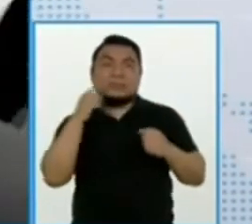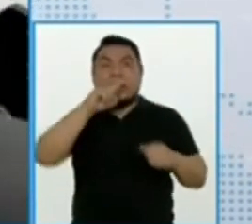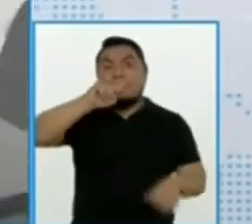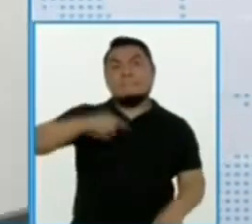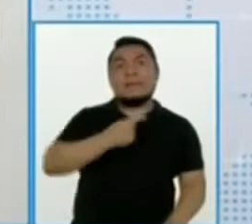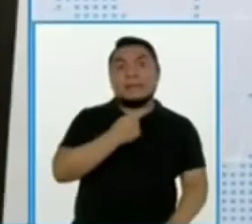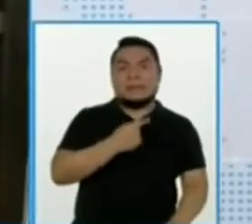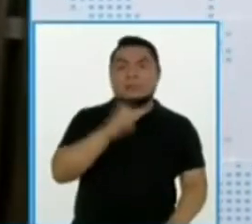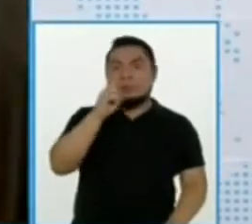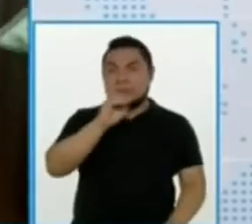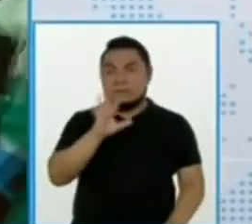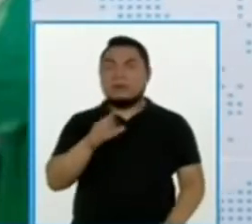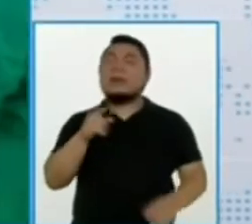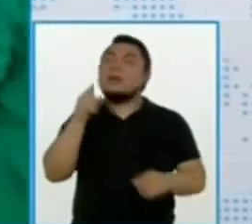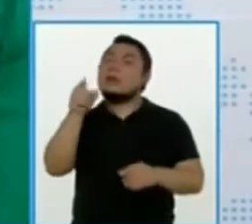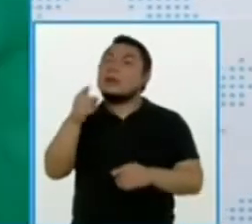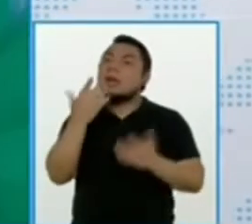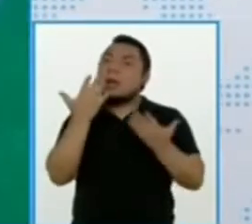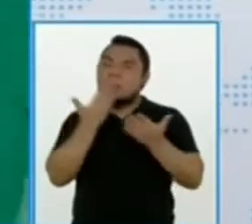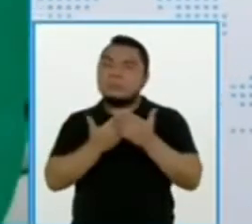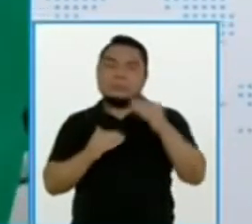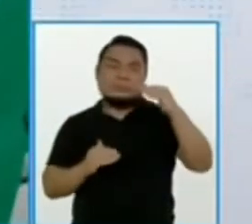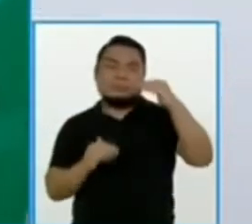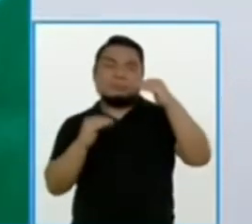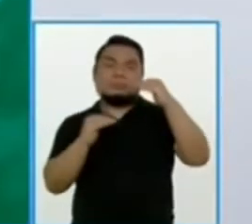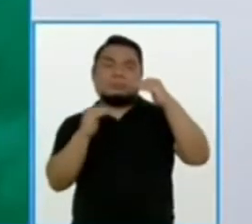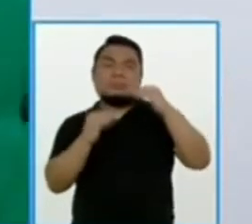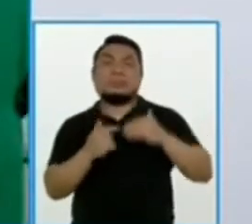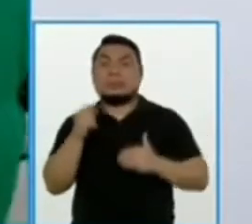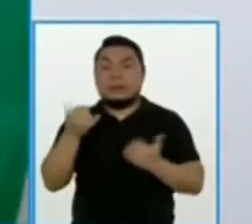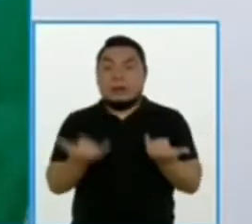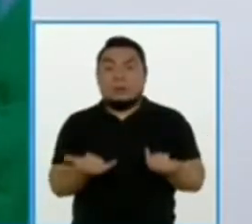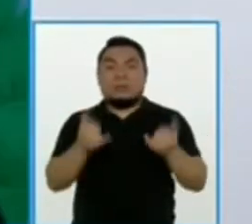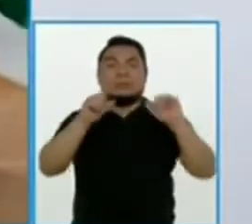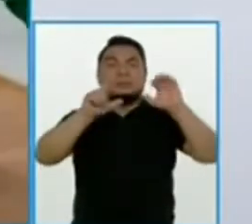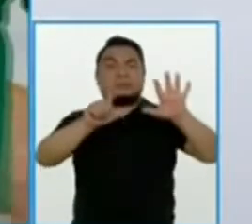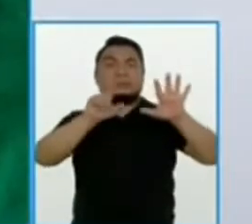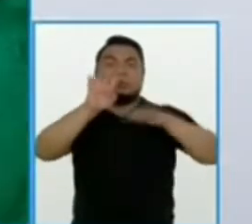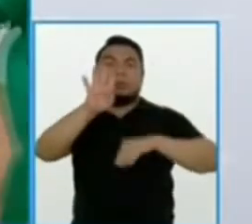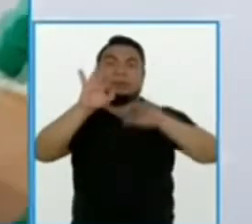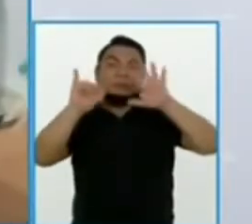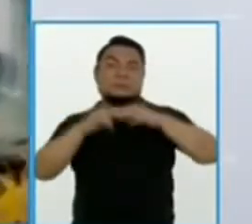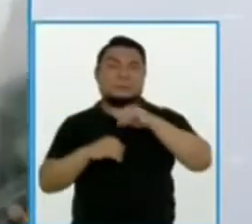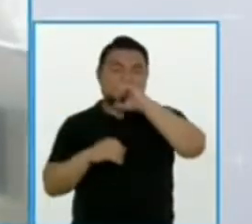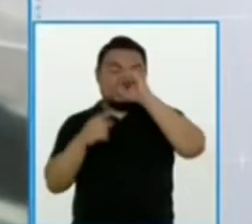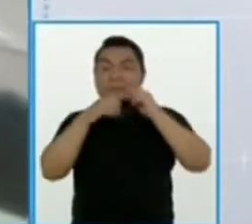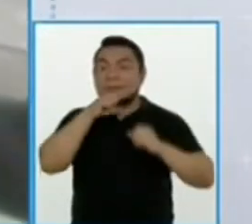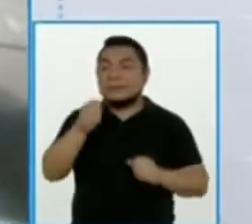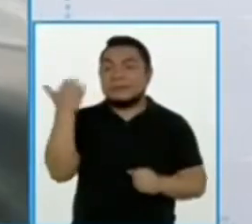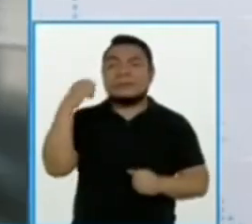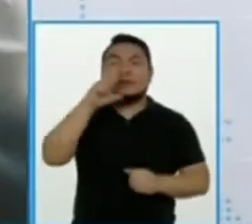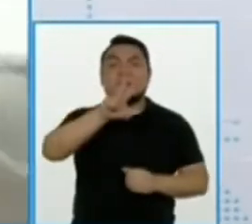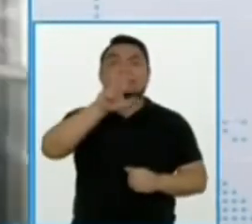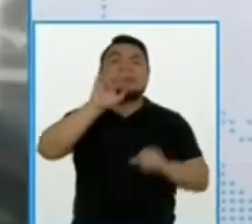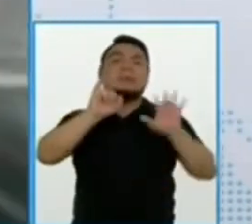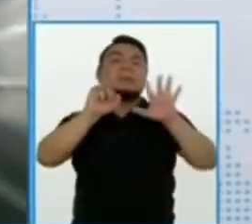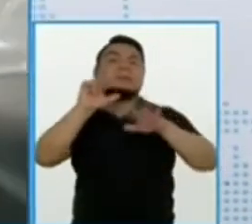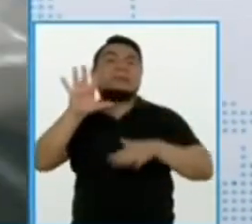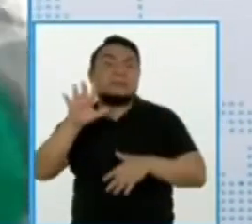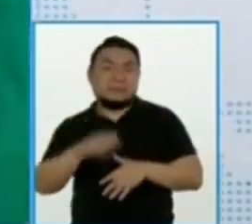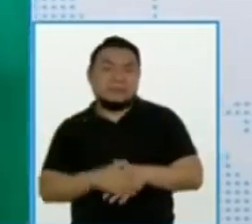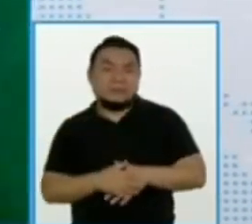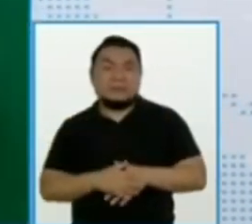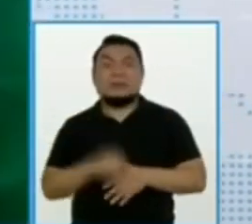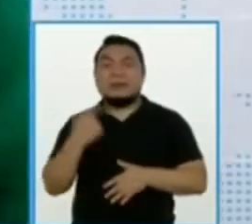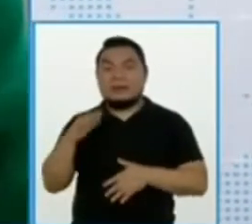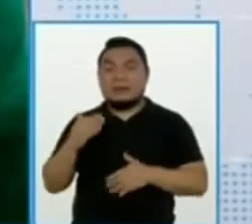1.000. Como te comenté en su momento, estamos en 746 y solamente en diciembre eran 375. Entonces